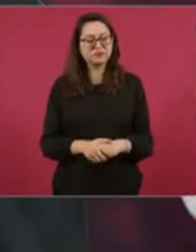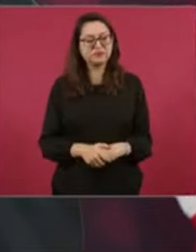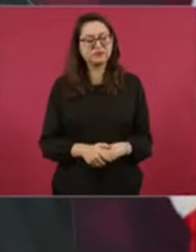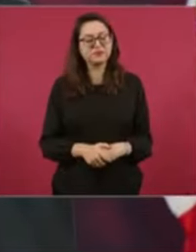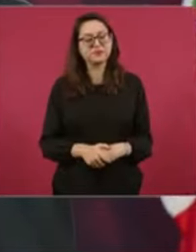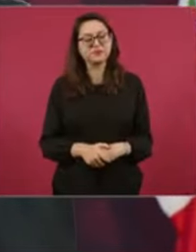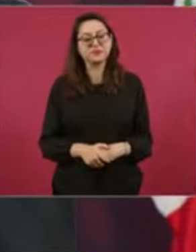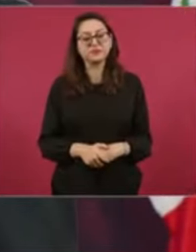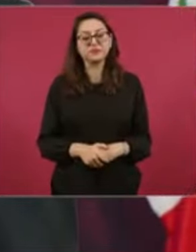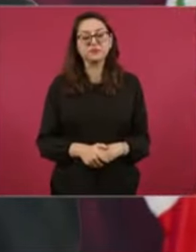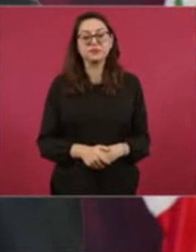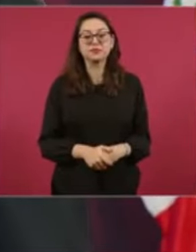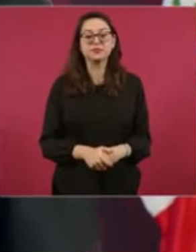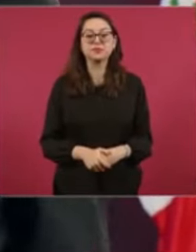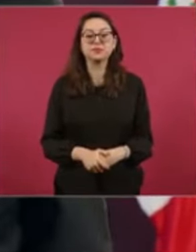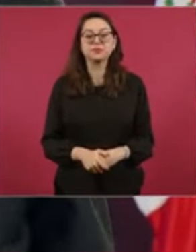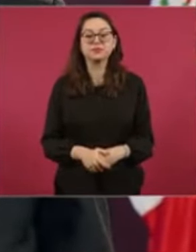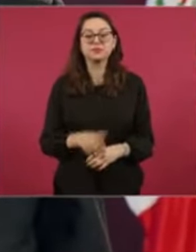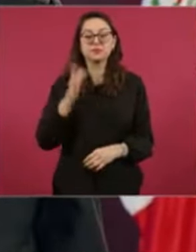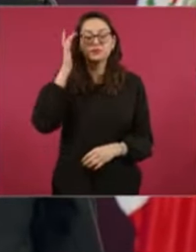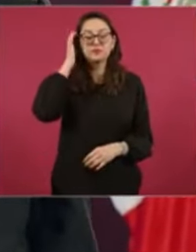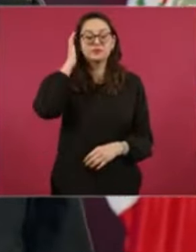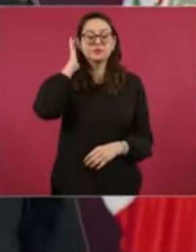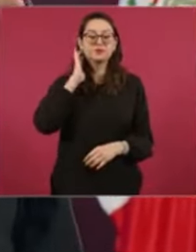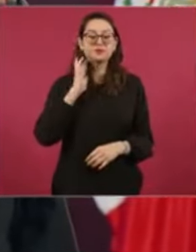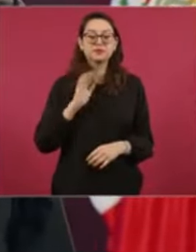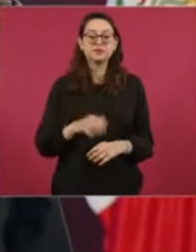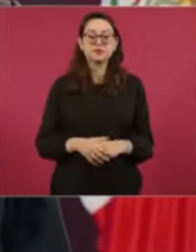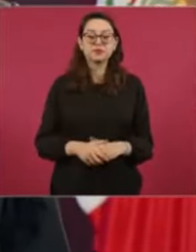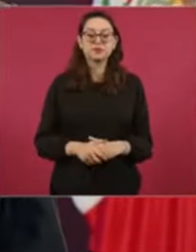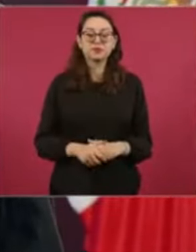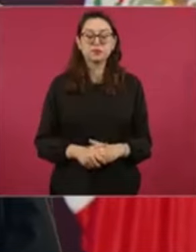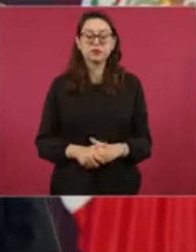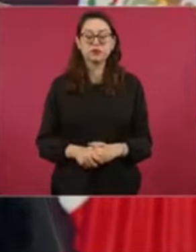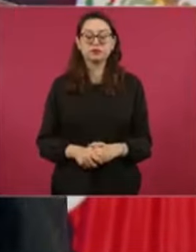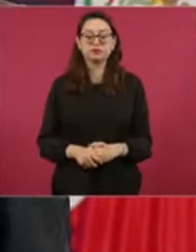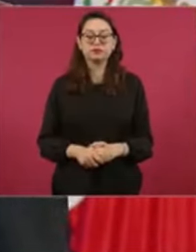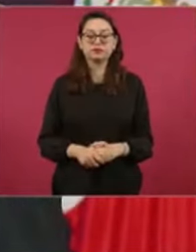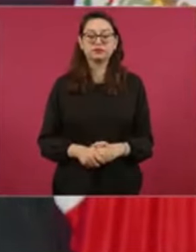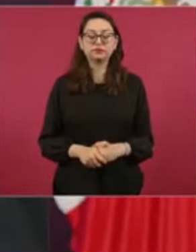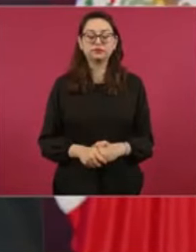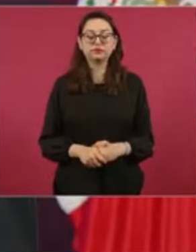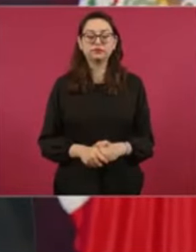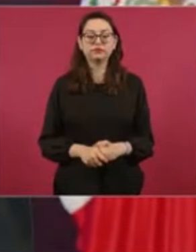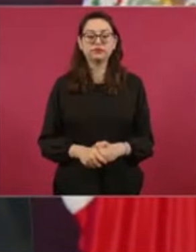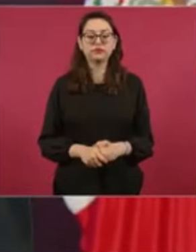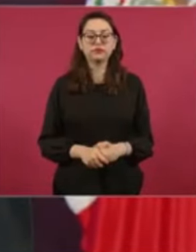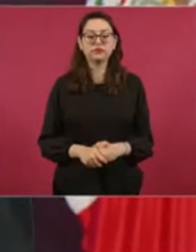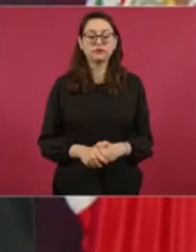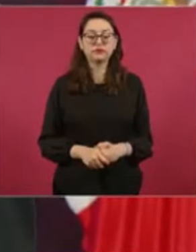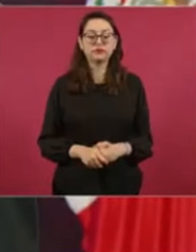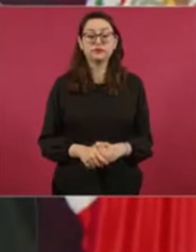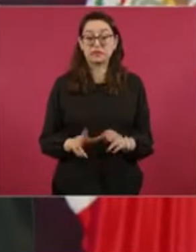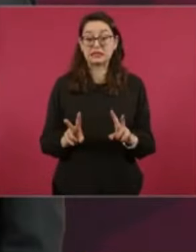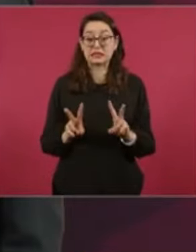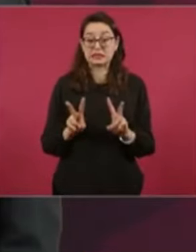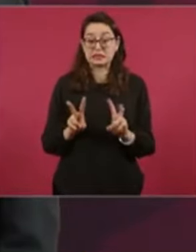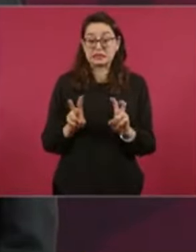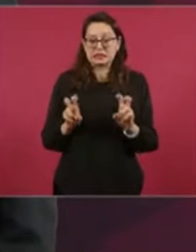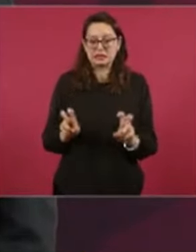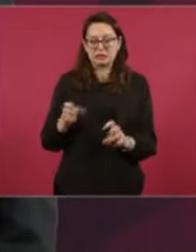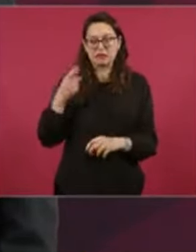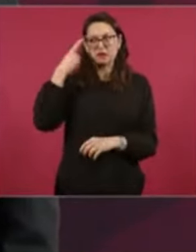Un día lo voy aquí a comentar porque tiene que ver con un juicio